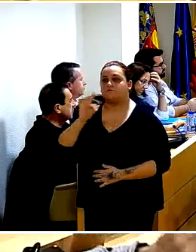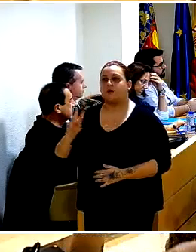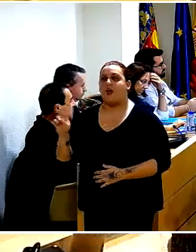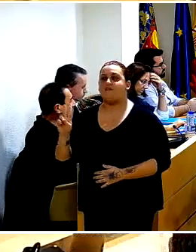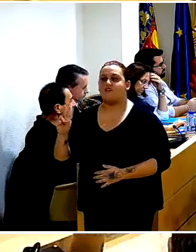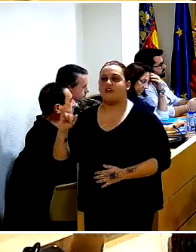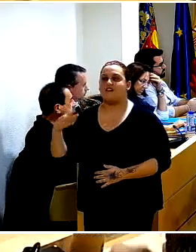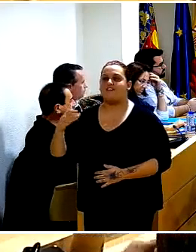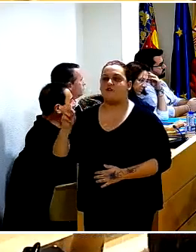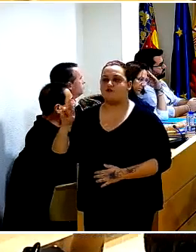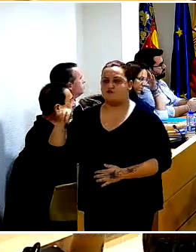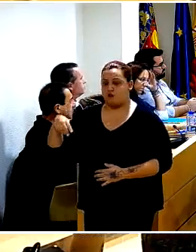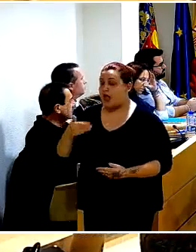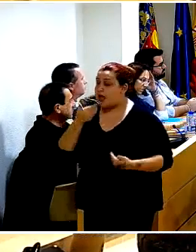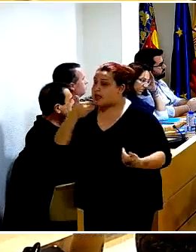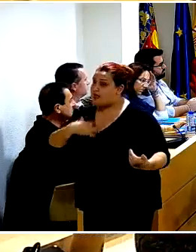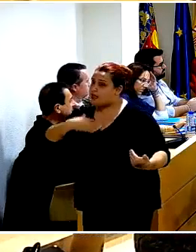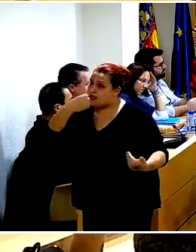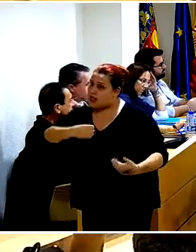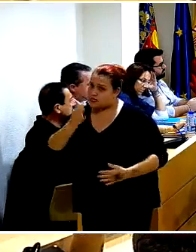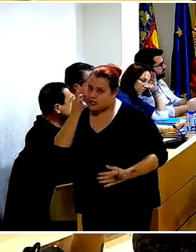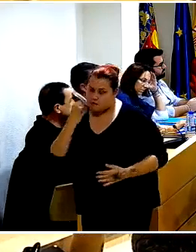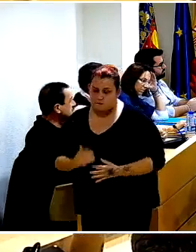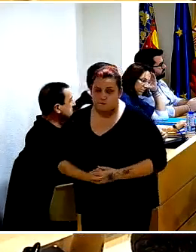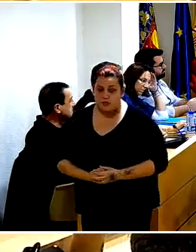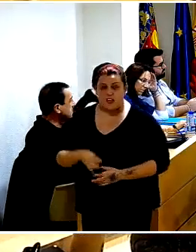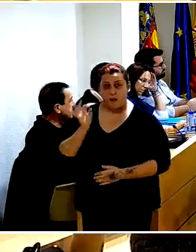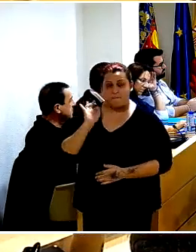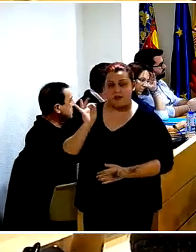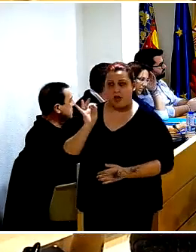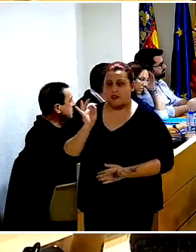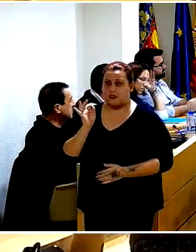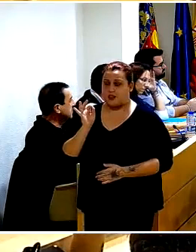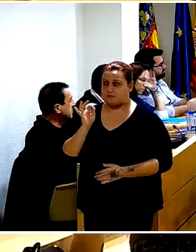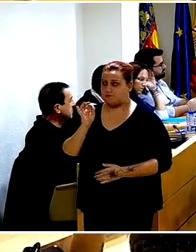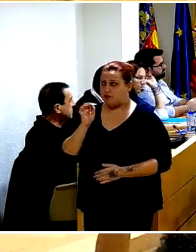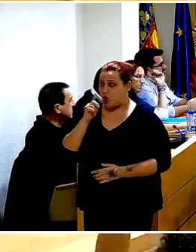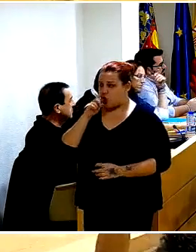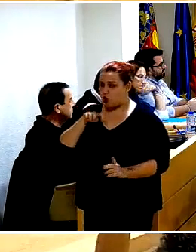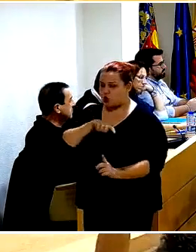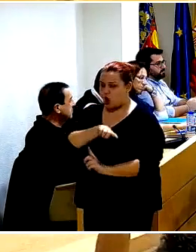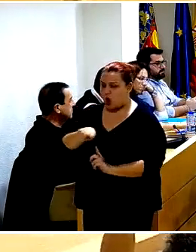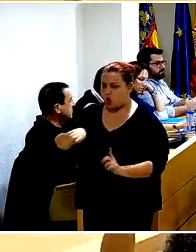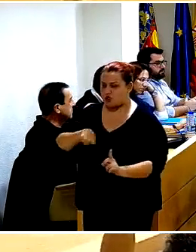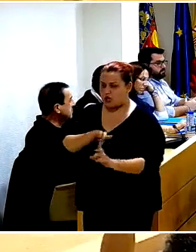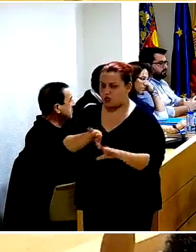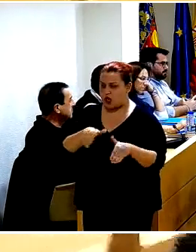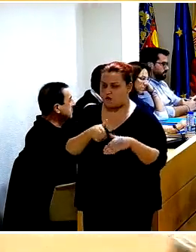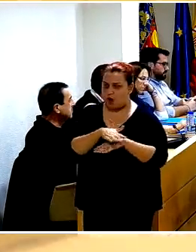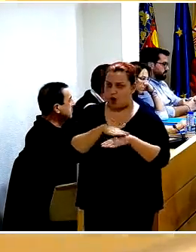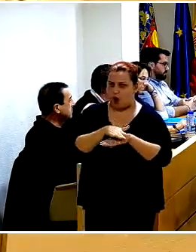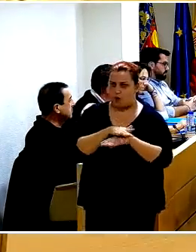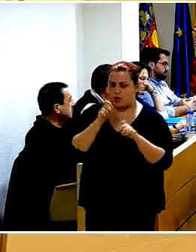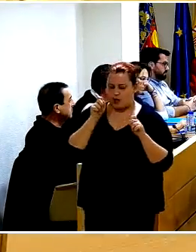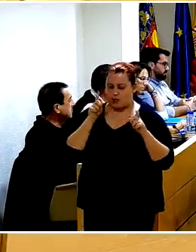alcaldessa. Bueno, la verdad es que cada año nos sorprende el equipo de gobierno